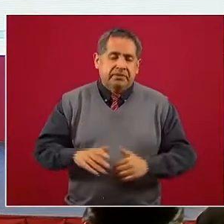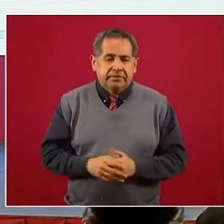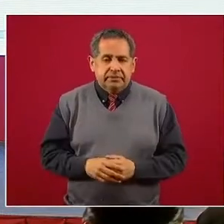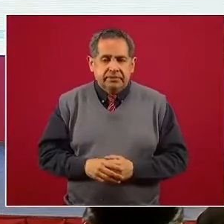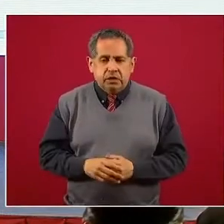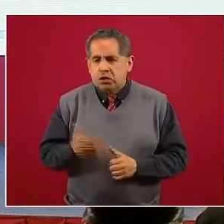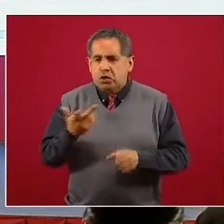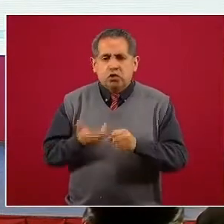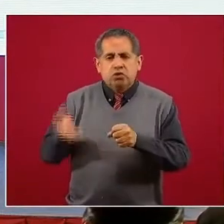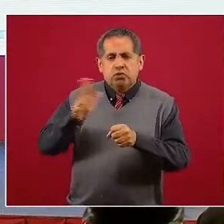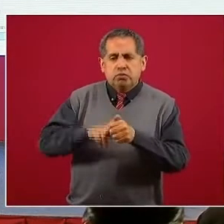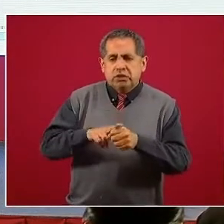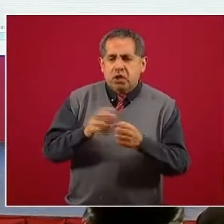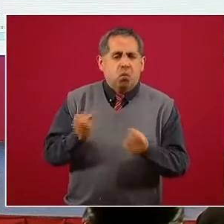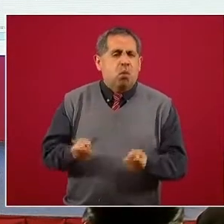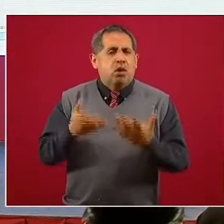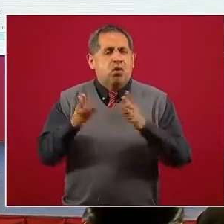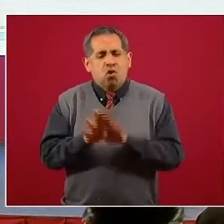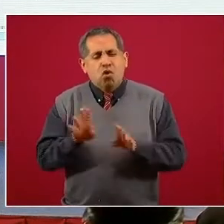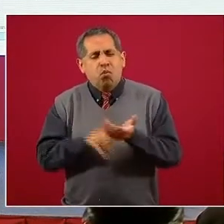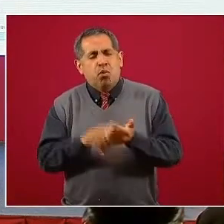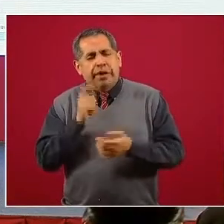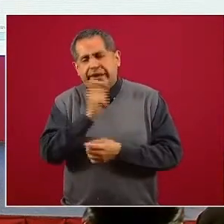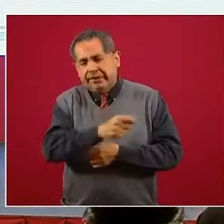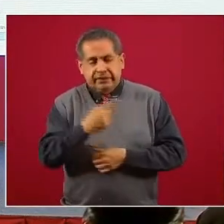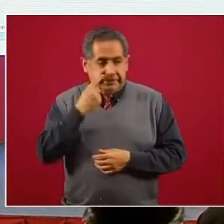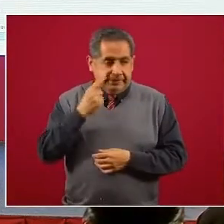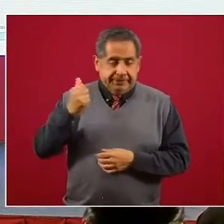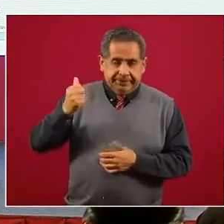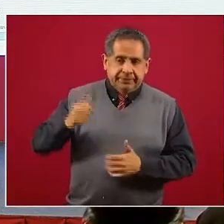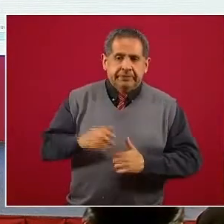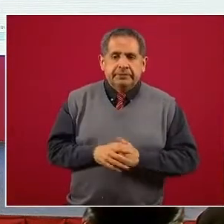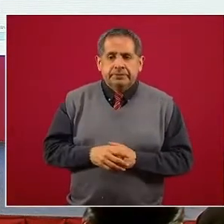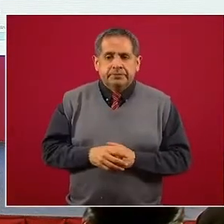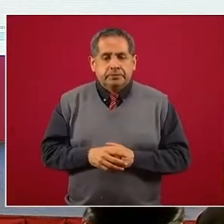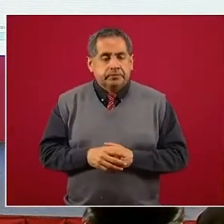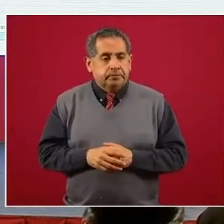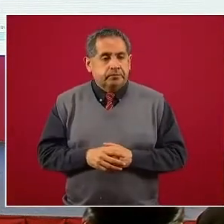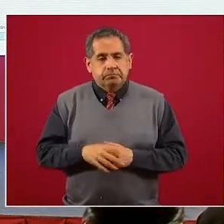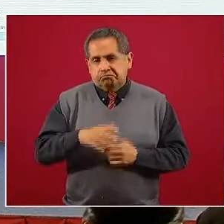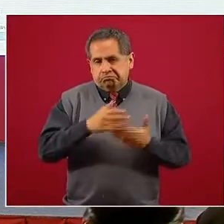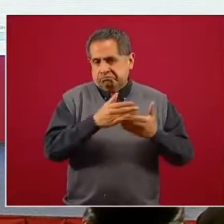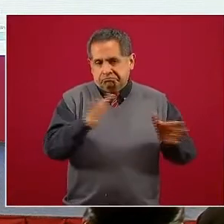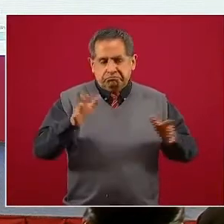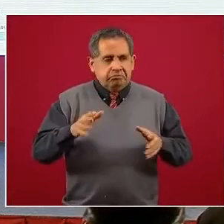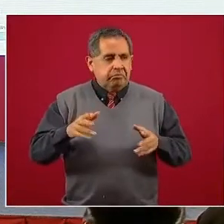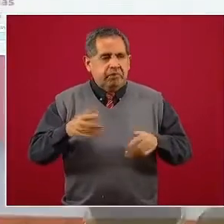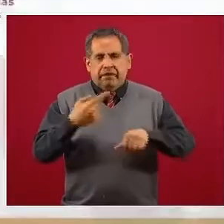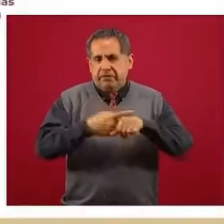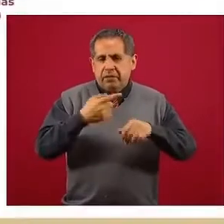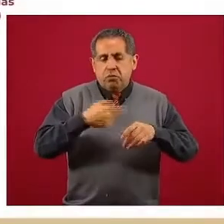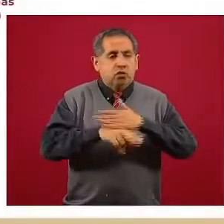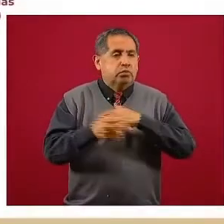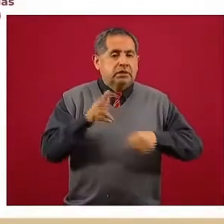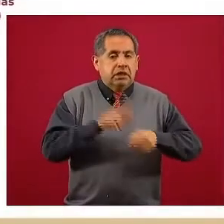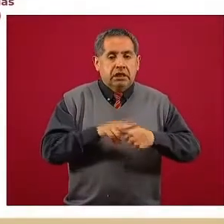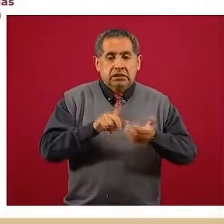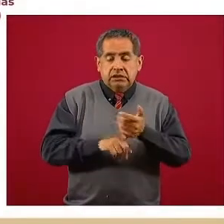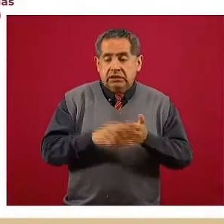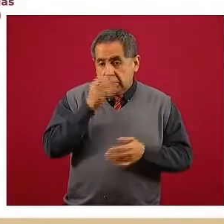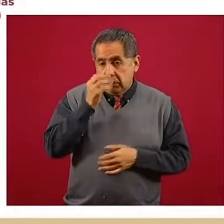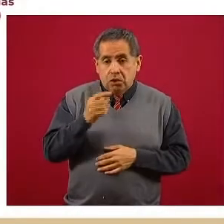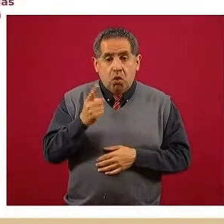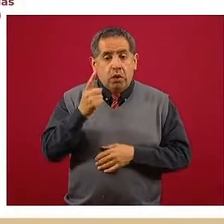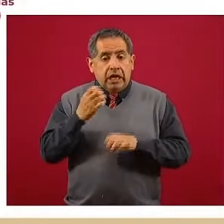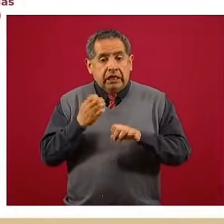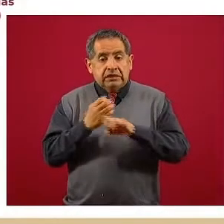ocupación hospitalaria en las siguientes 2 diapositivas. Aquí tenemos la de camas generales. Solamente un estado en el último corte,